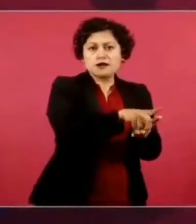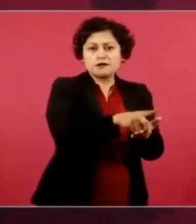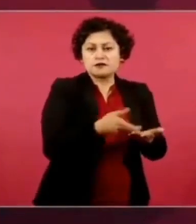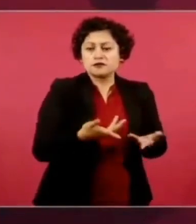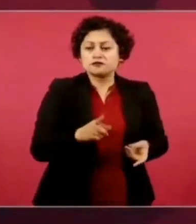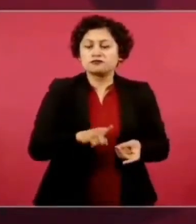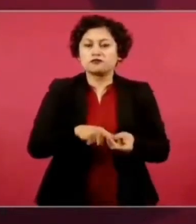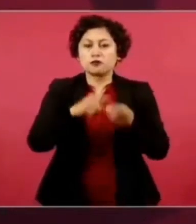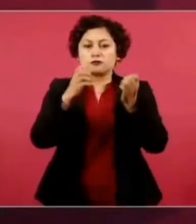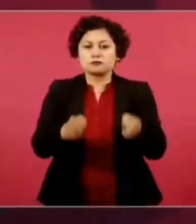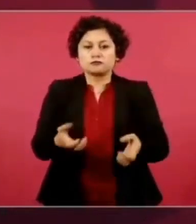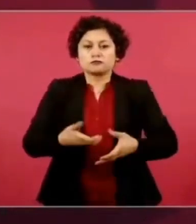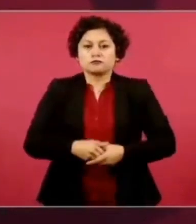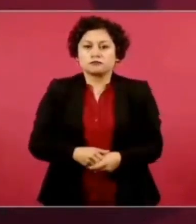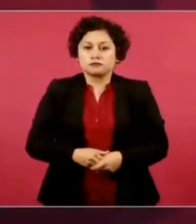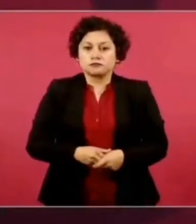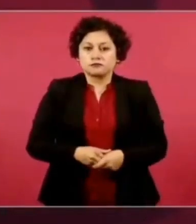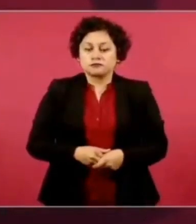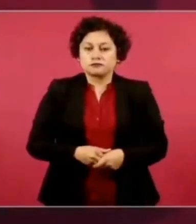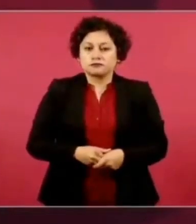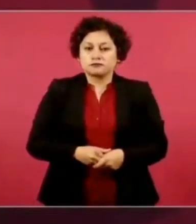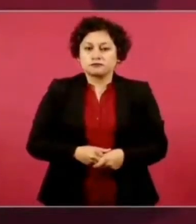a saber cuánto